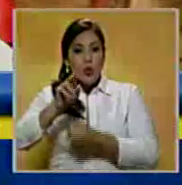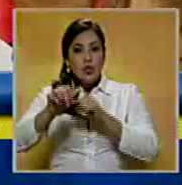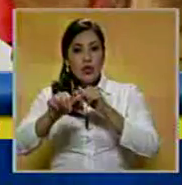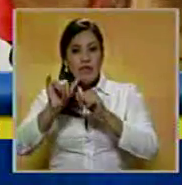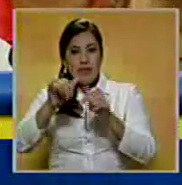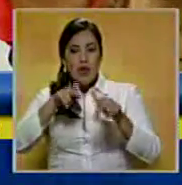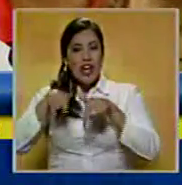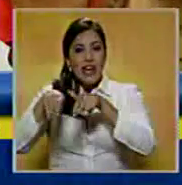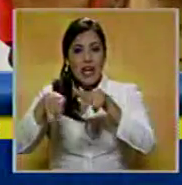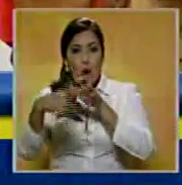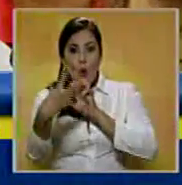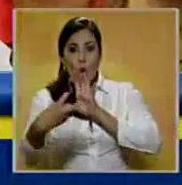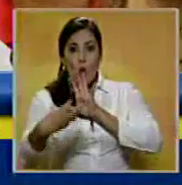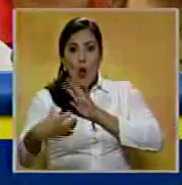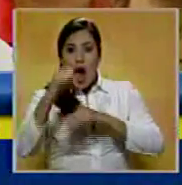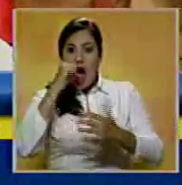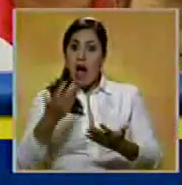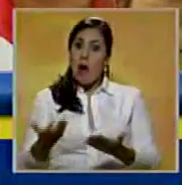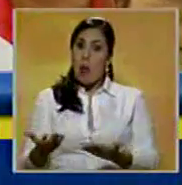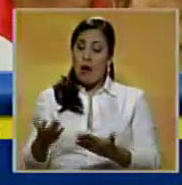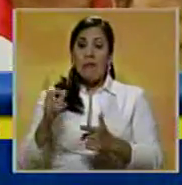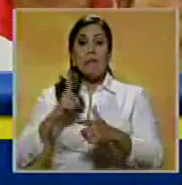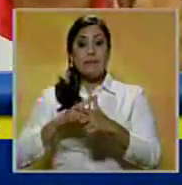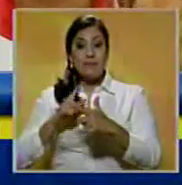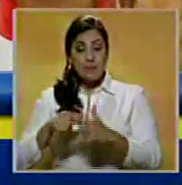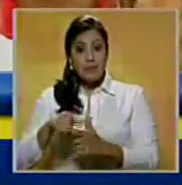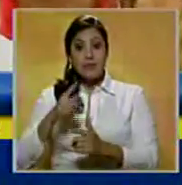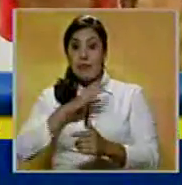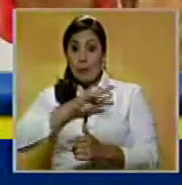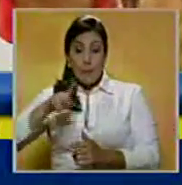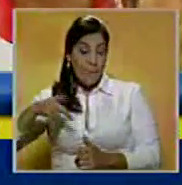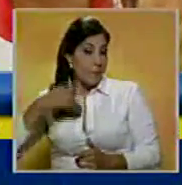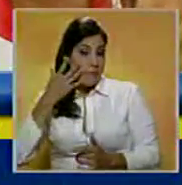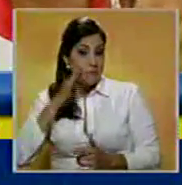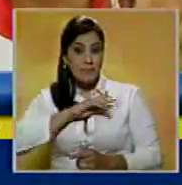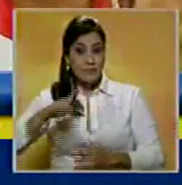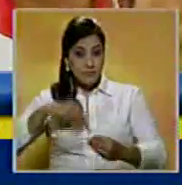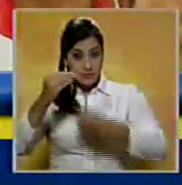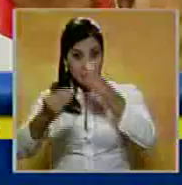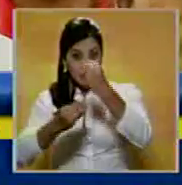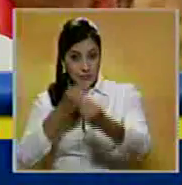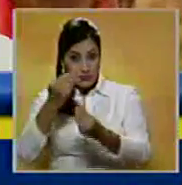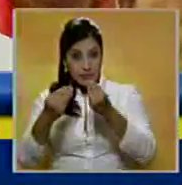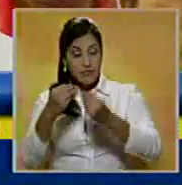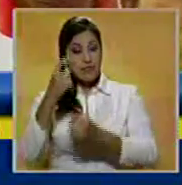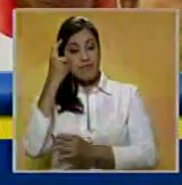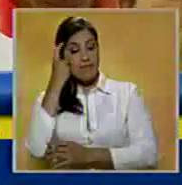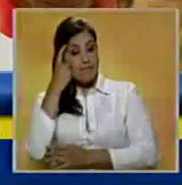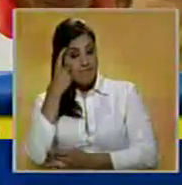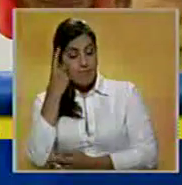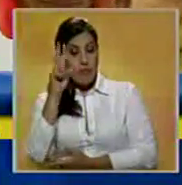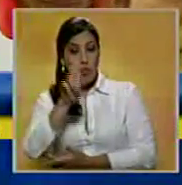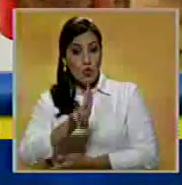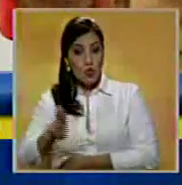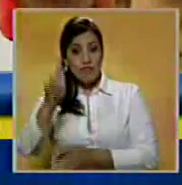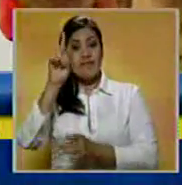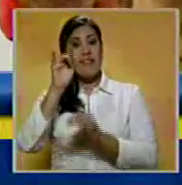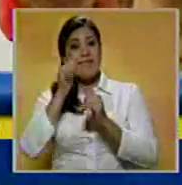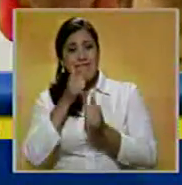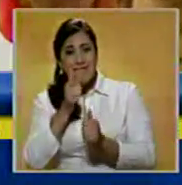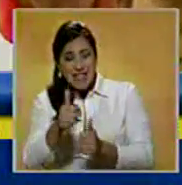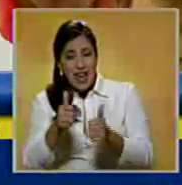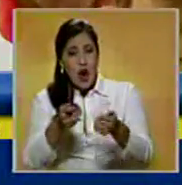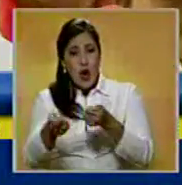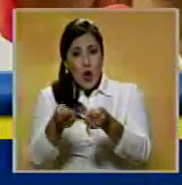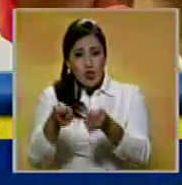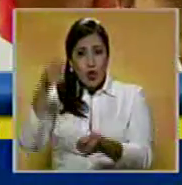Guri. Eso también es importante. Entonces, si podemos llegarle a esa cifra vía el uso racional y eficiente de